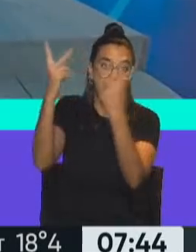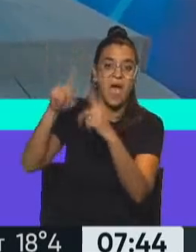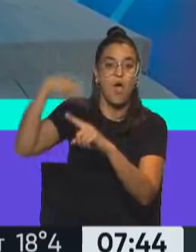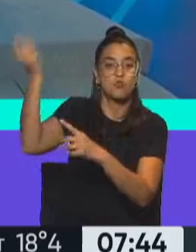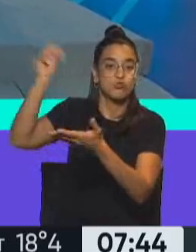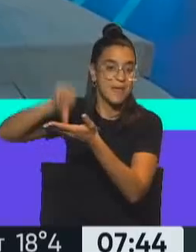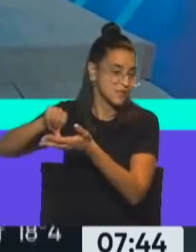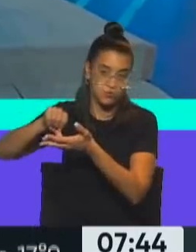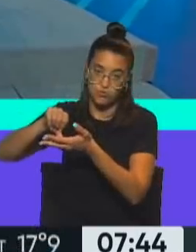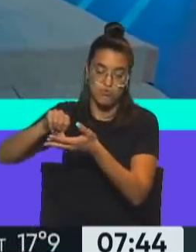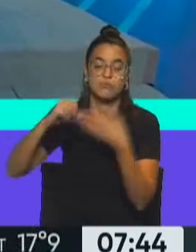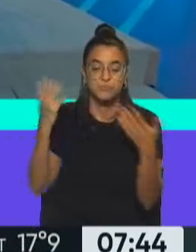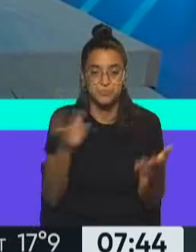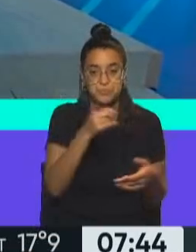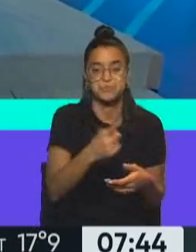claro